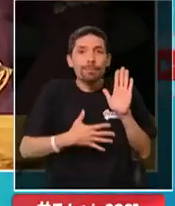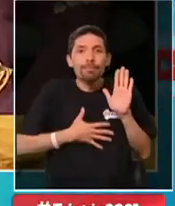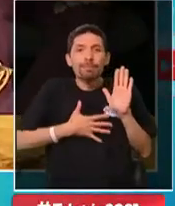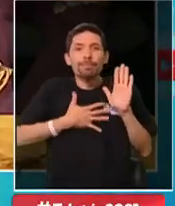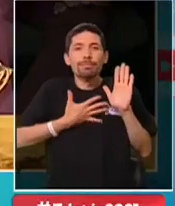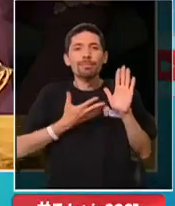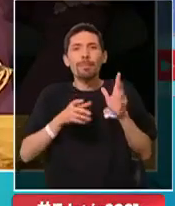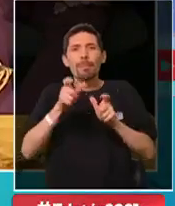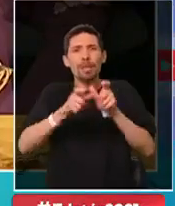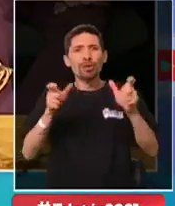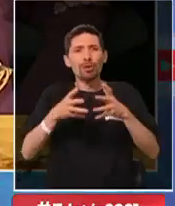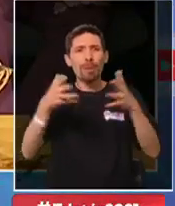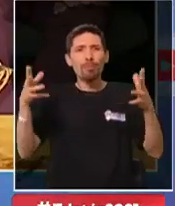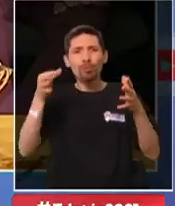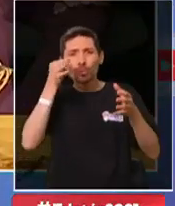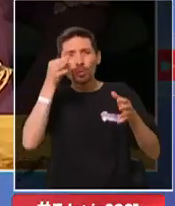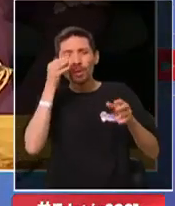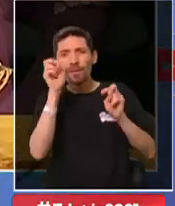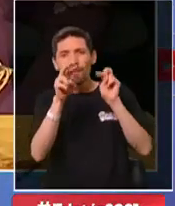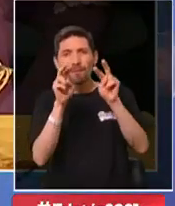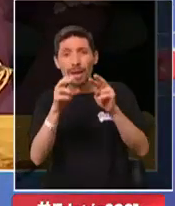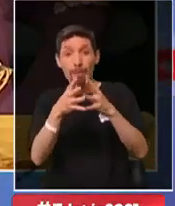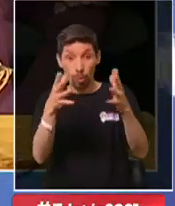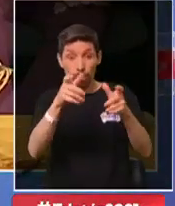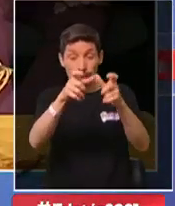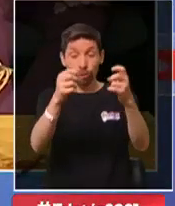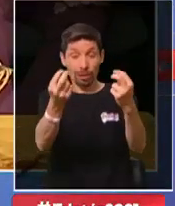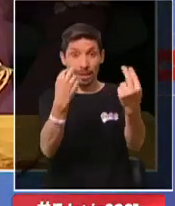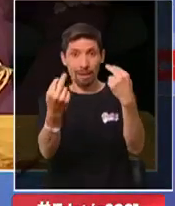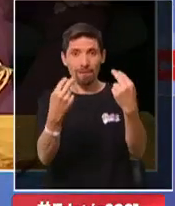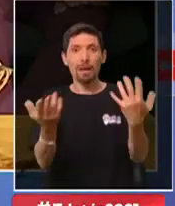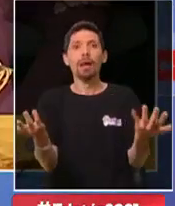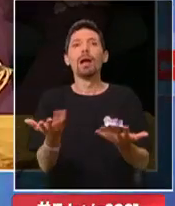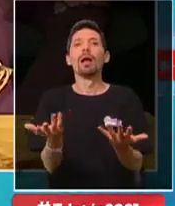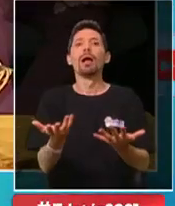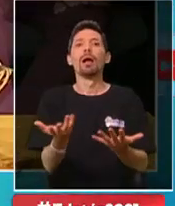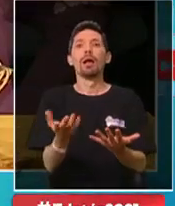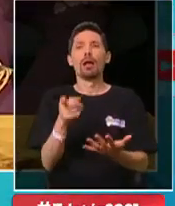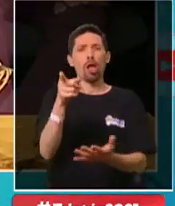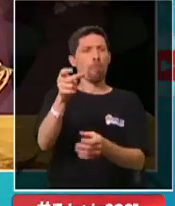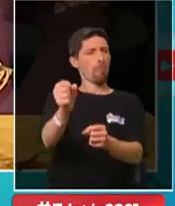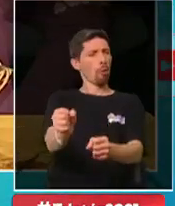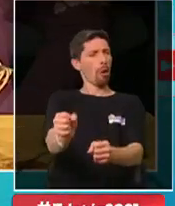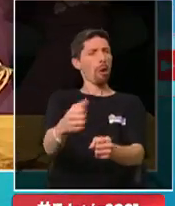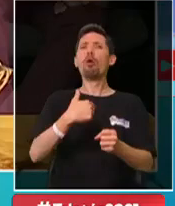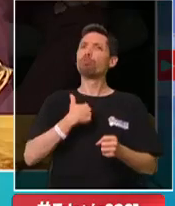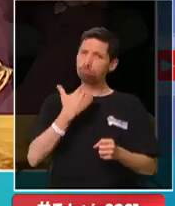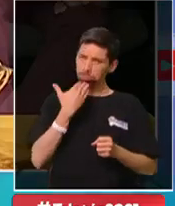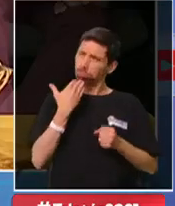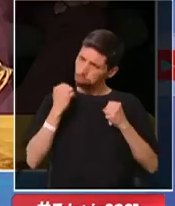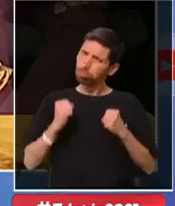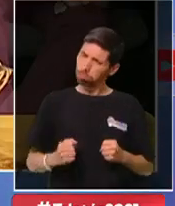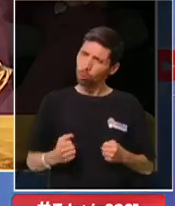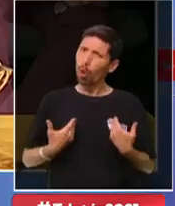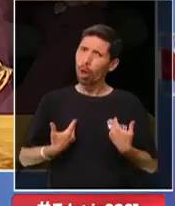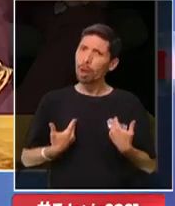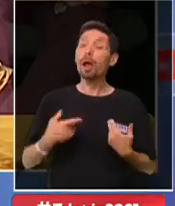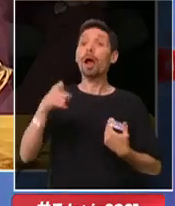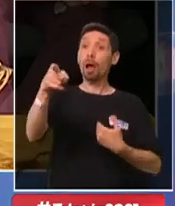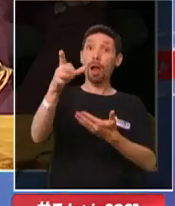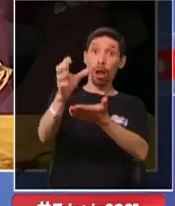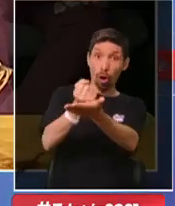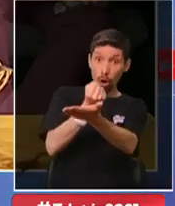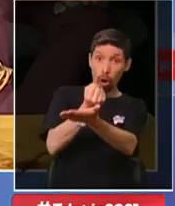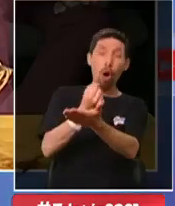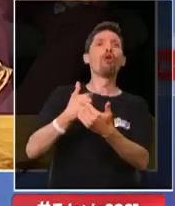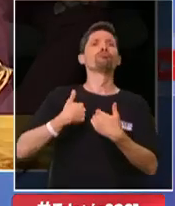mirando mucha gente, hay una altísima sintonía, y están pensando, bueno, si ella puede, yo también puedo. Si ella lo logra, yo